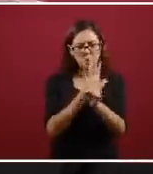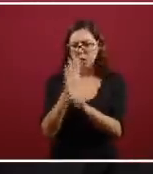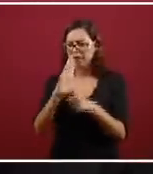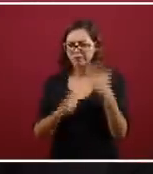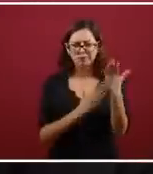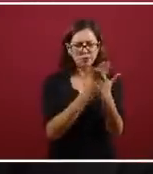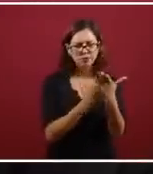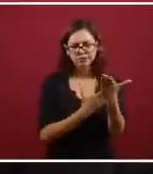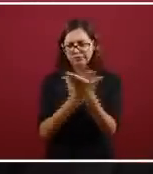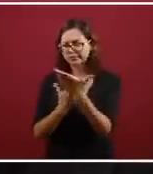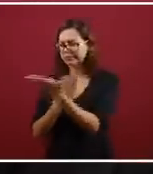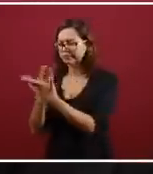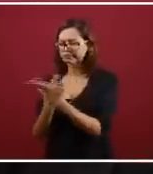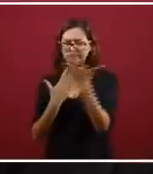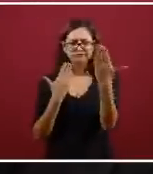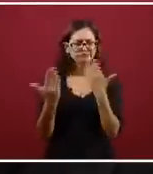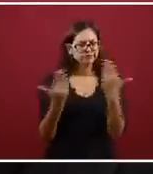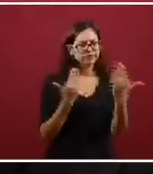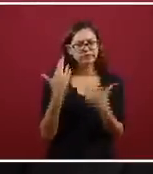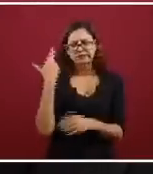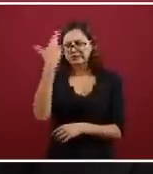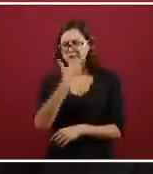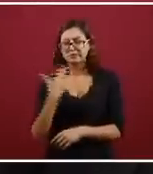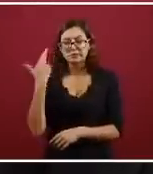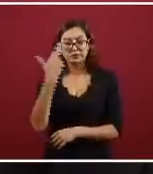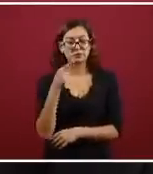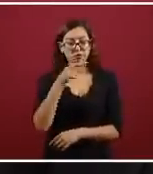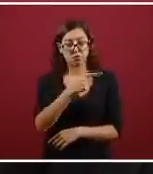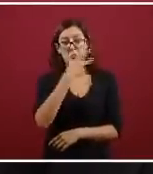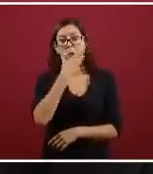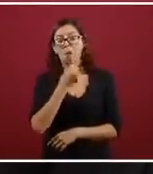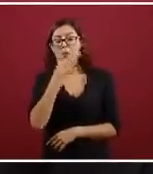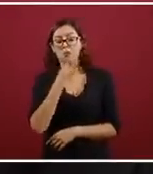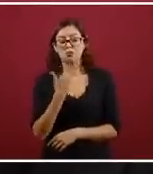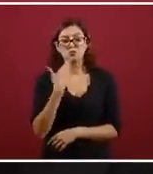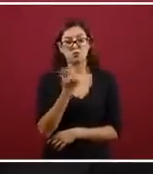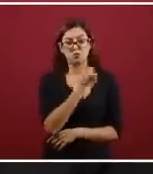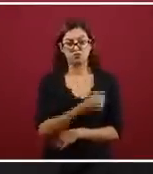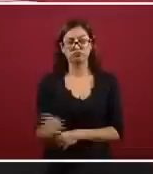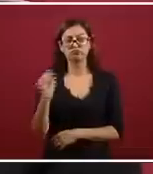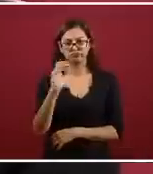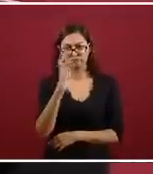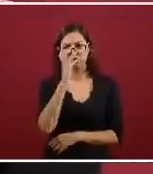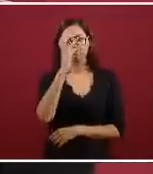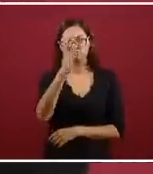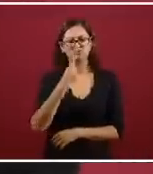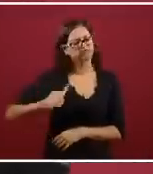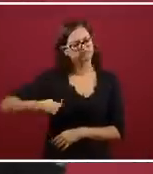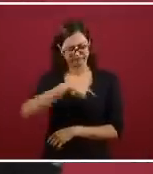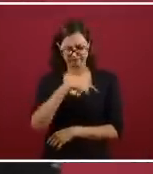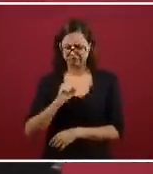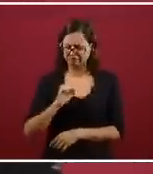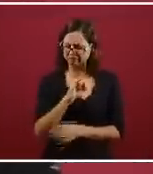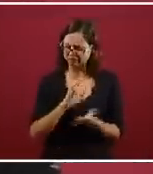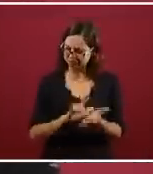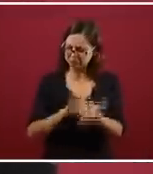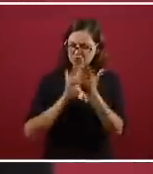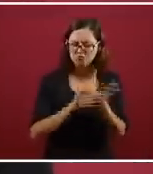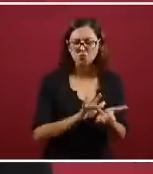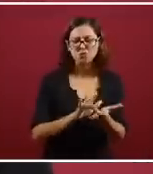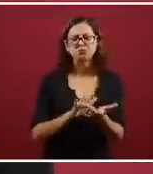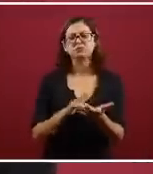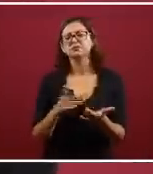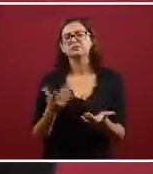propone, él es un técnico serio, nosotros lo apoyamos, lo respaldamos y